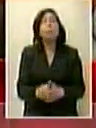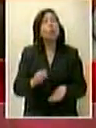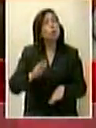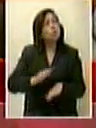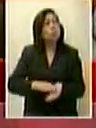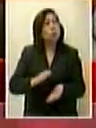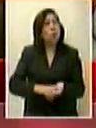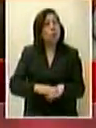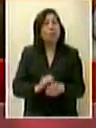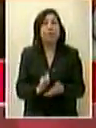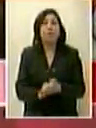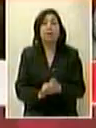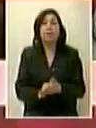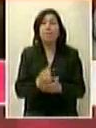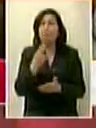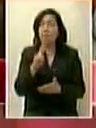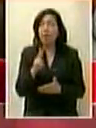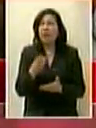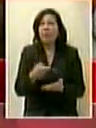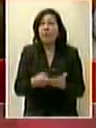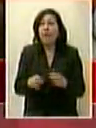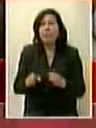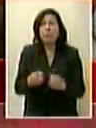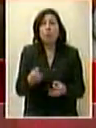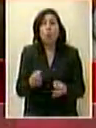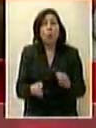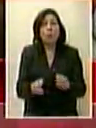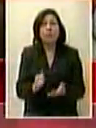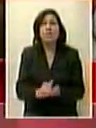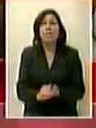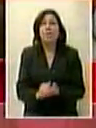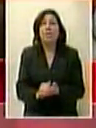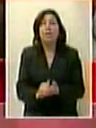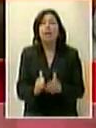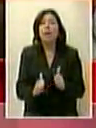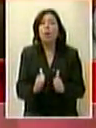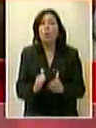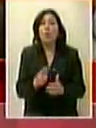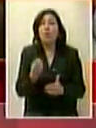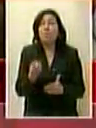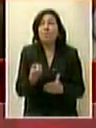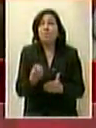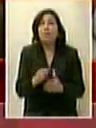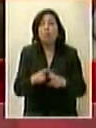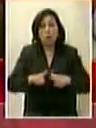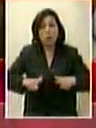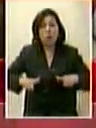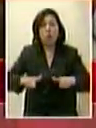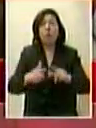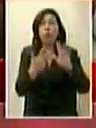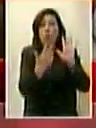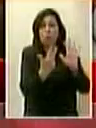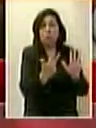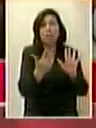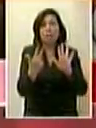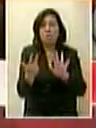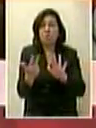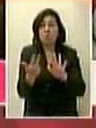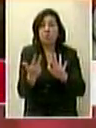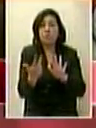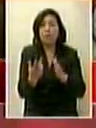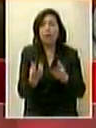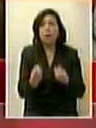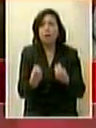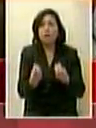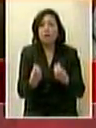razón de haberse apelado una decisión judicial en el cual el lote 88, conforme ha